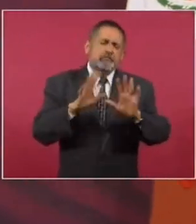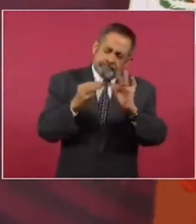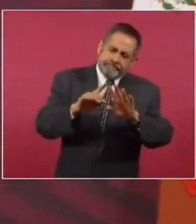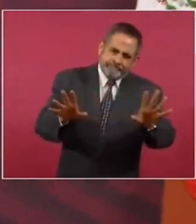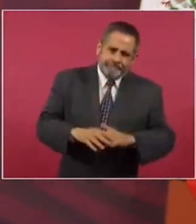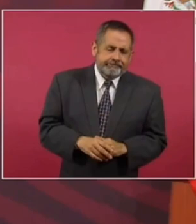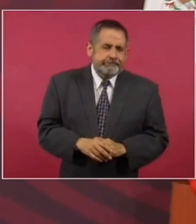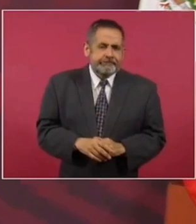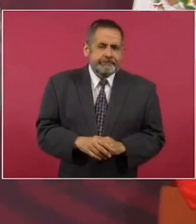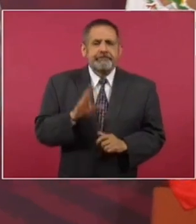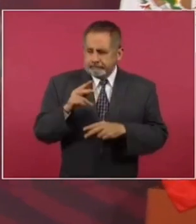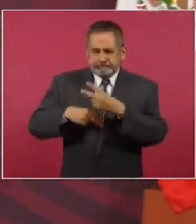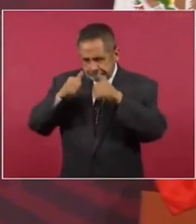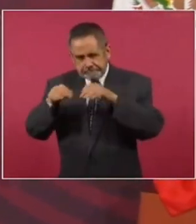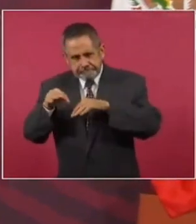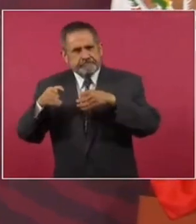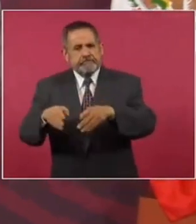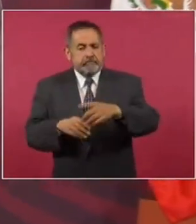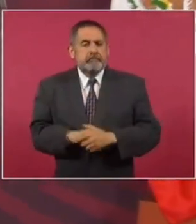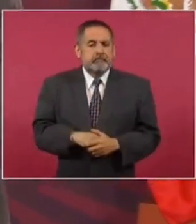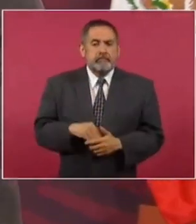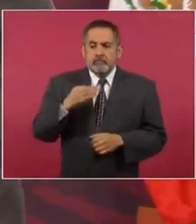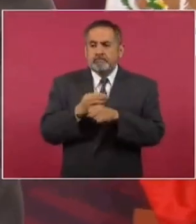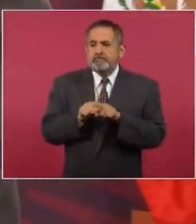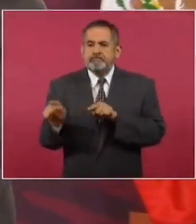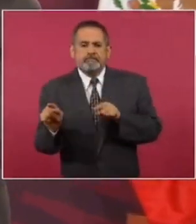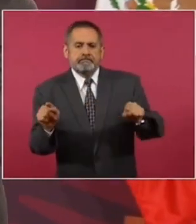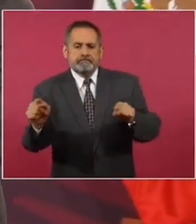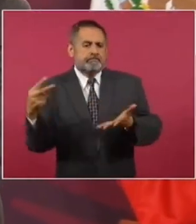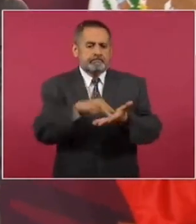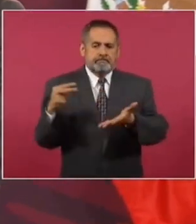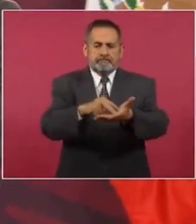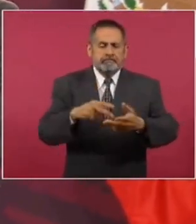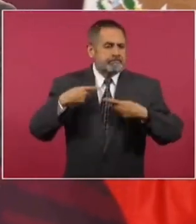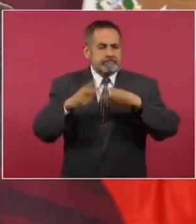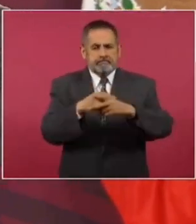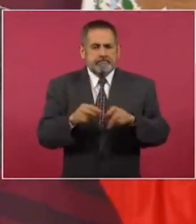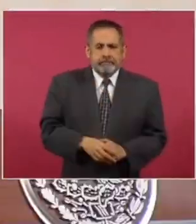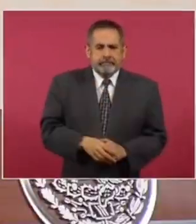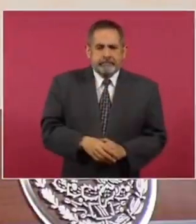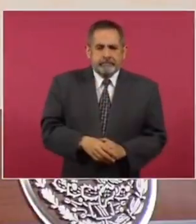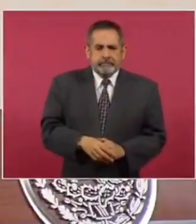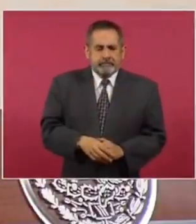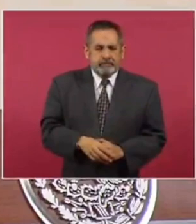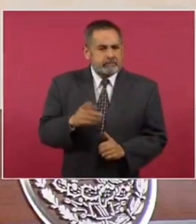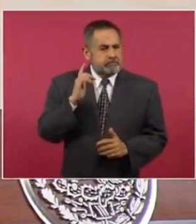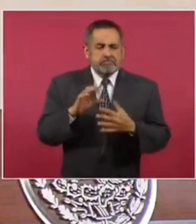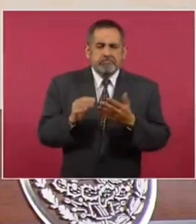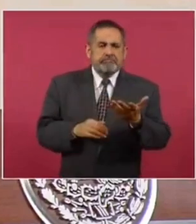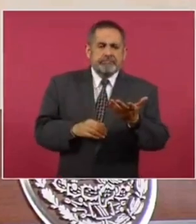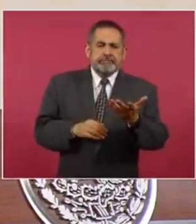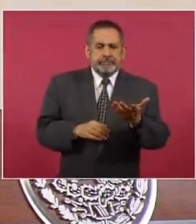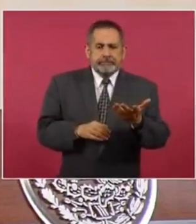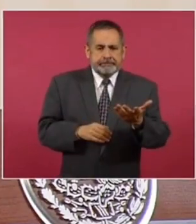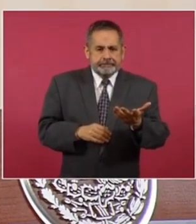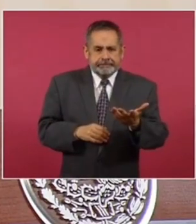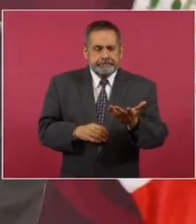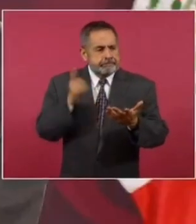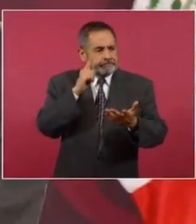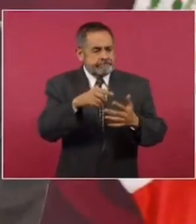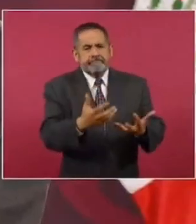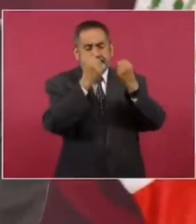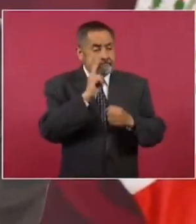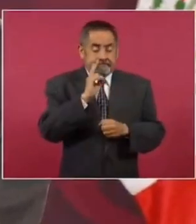fin, ya se está trabajando en eso. Hay un despliegue de la Guardia Nacional y esperemos pues rescatarlos.